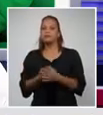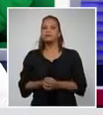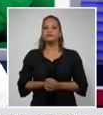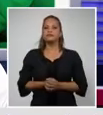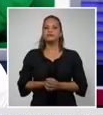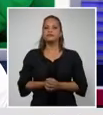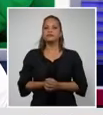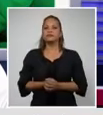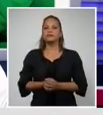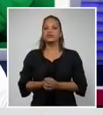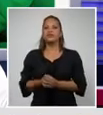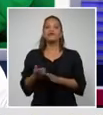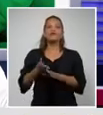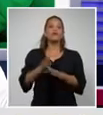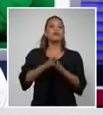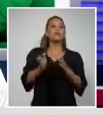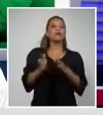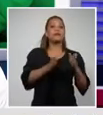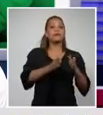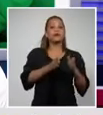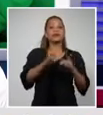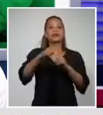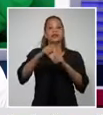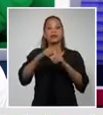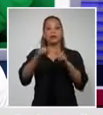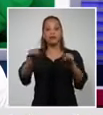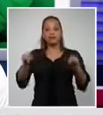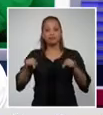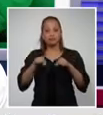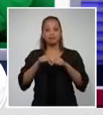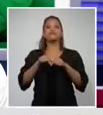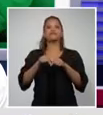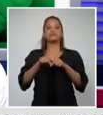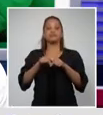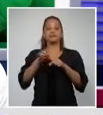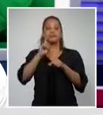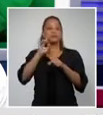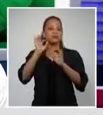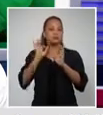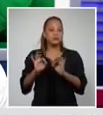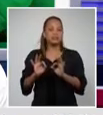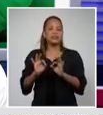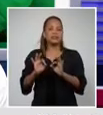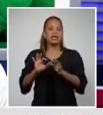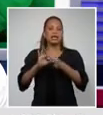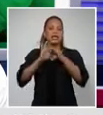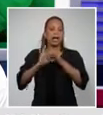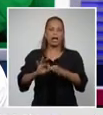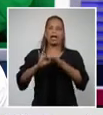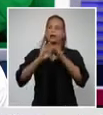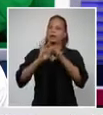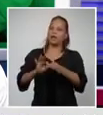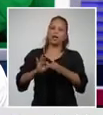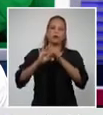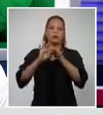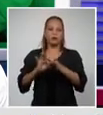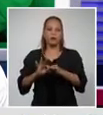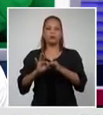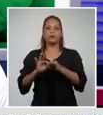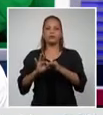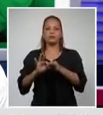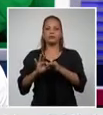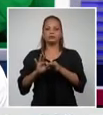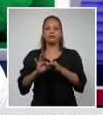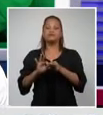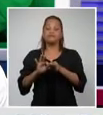una parte de ellos en terapia intensiva, teniendo en cuenta el agravamiento que tuvo de los síntomas, pues hace